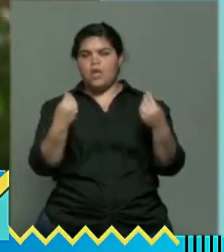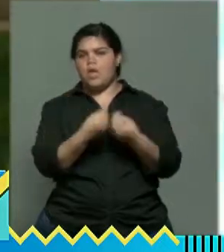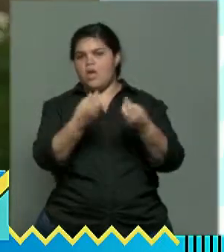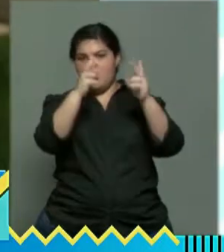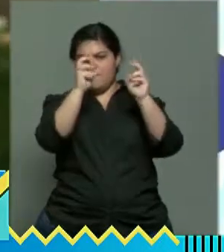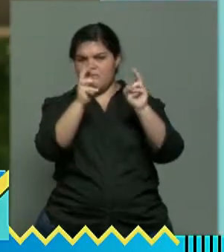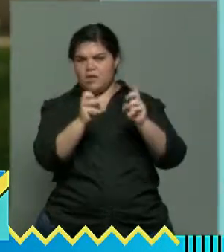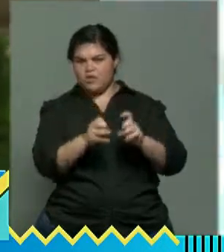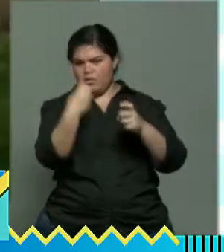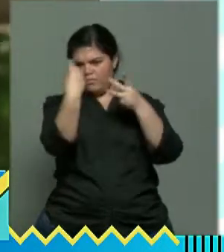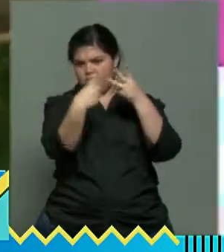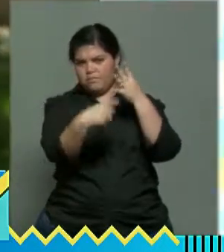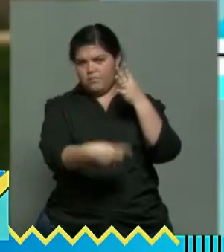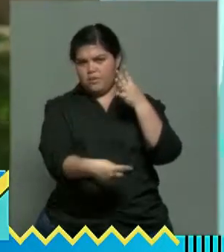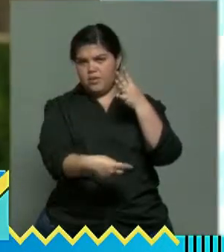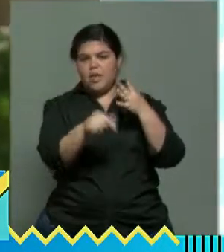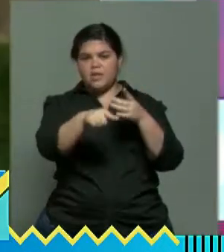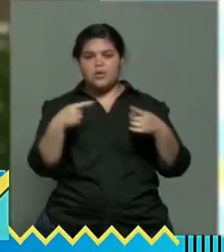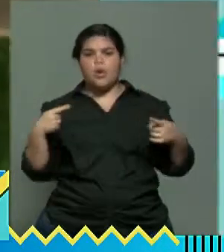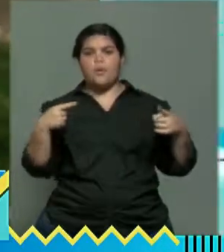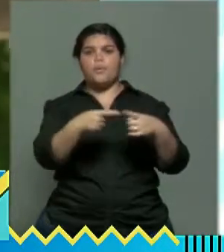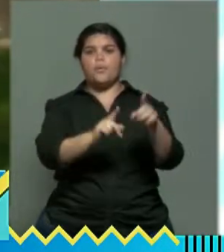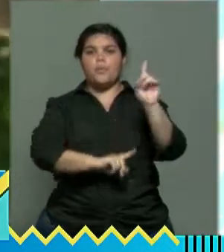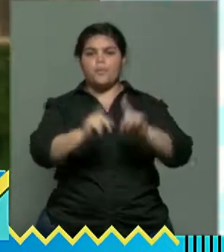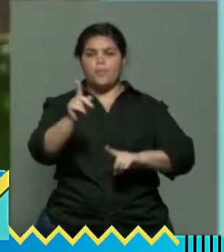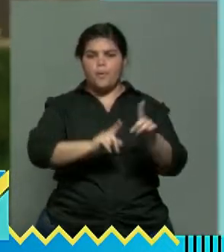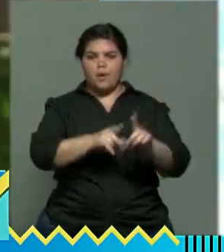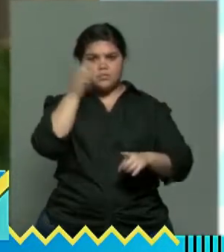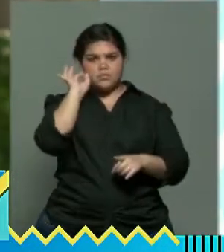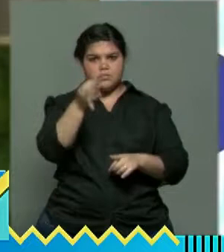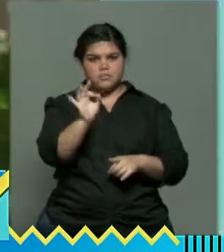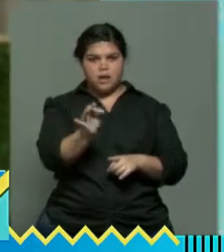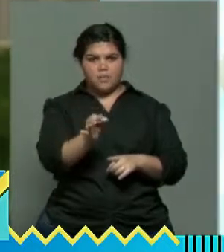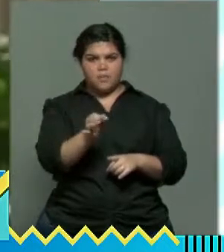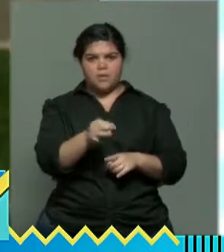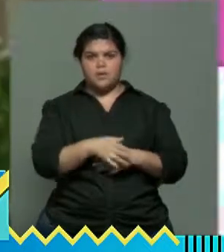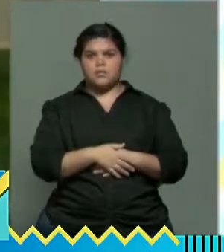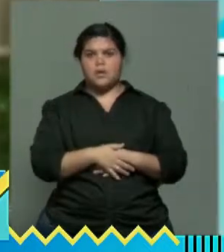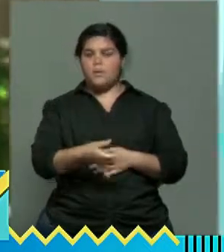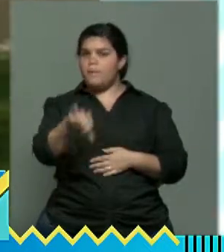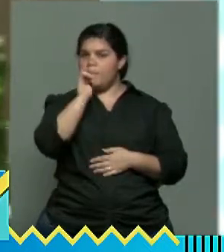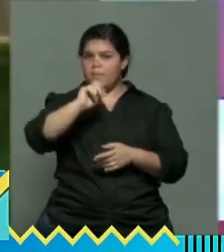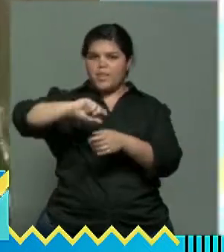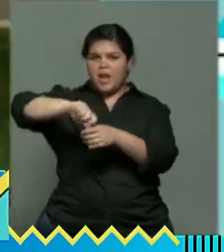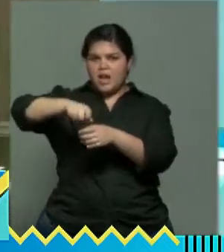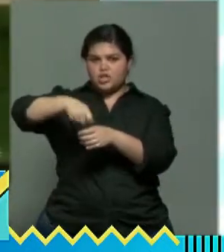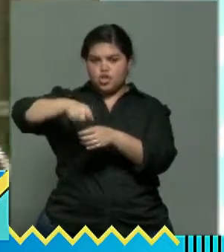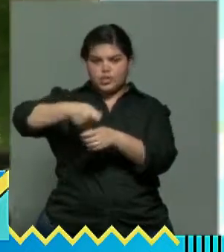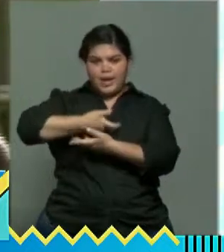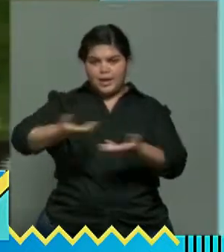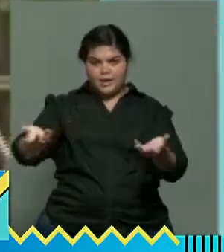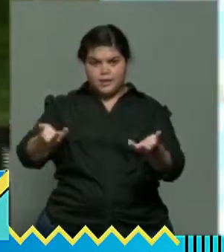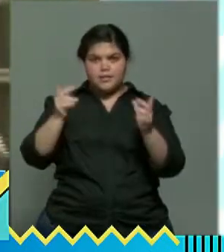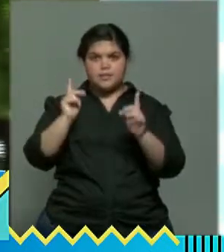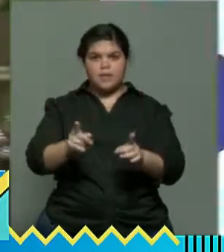investigaciones apuntan a la nocividad no solo de las bebidas gaseosas en general, sino también de